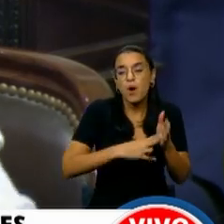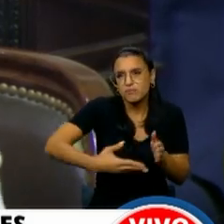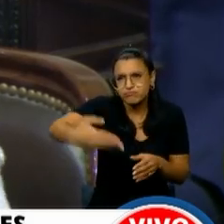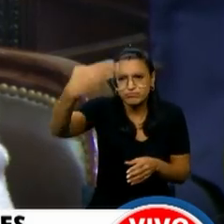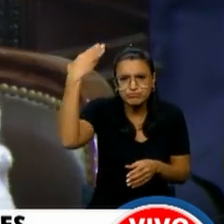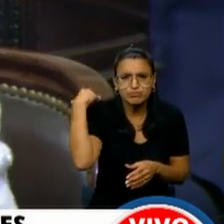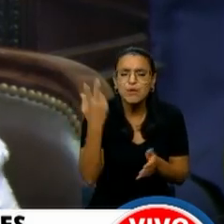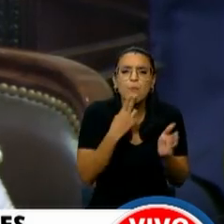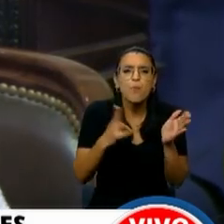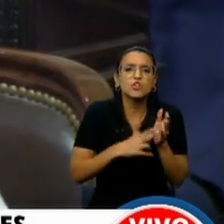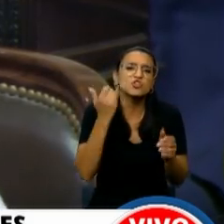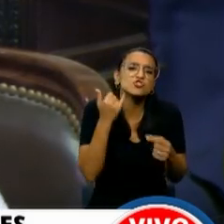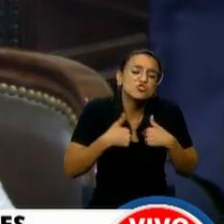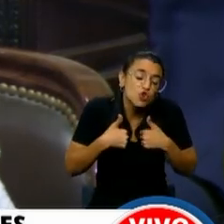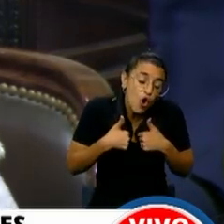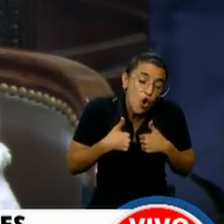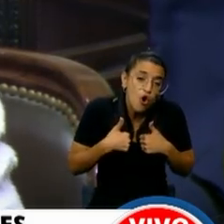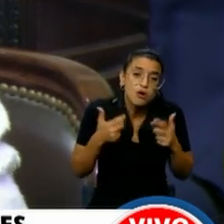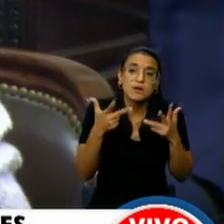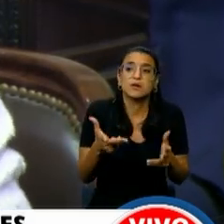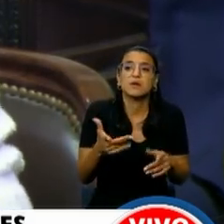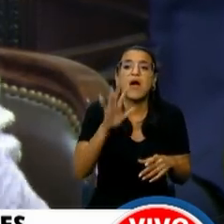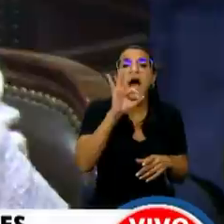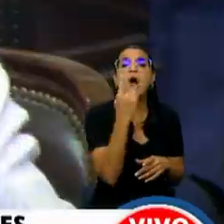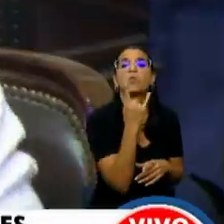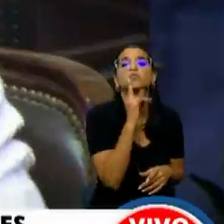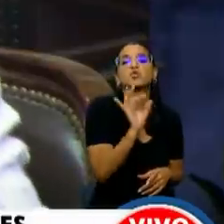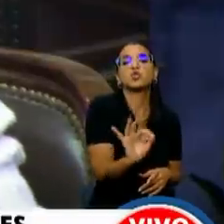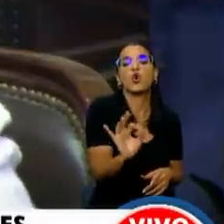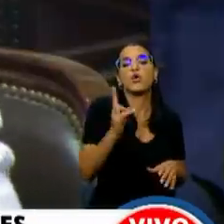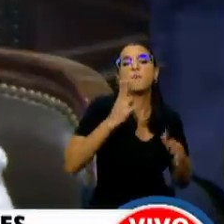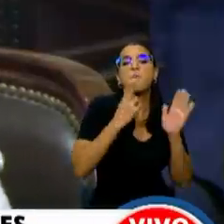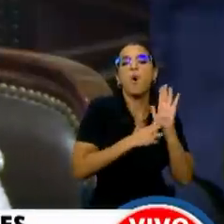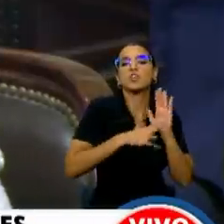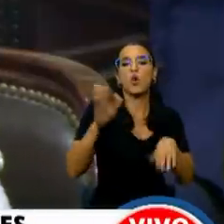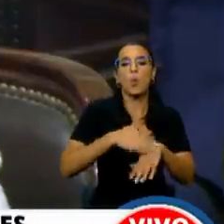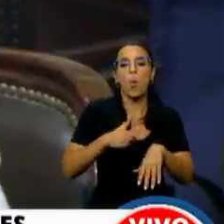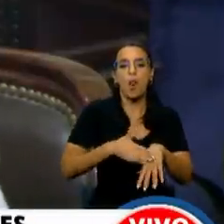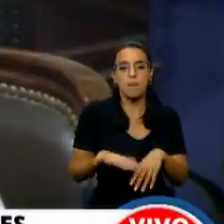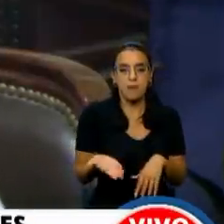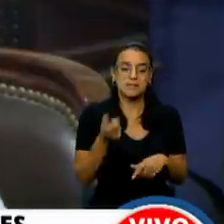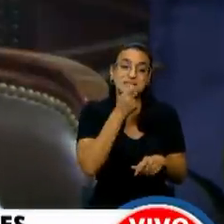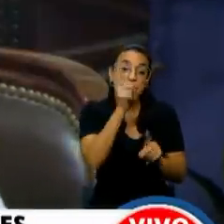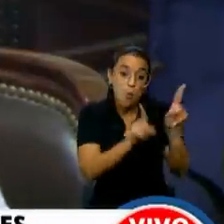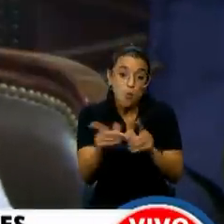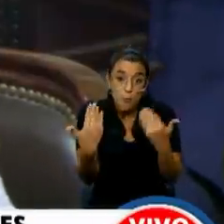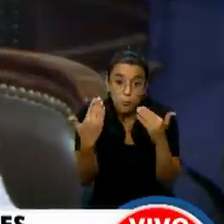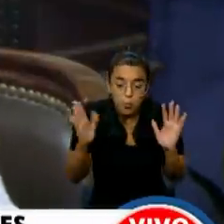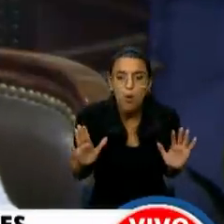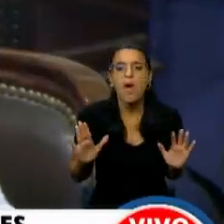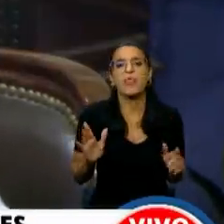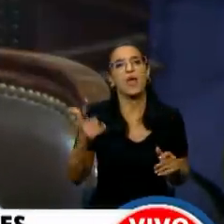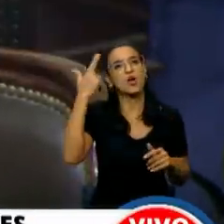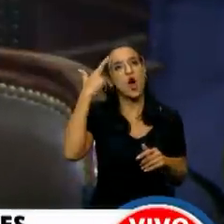un impuesto al que yo llamaría el auto impuesto de la culpa para que algunos sí pueden puedan hacer